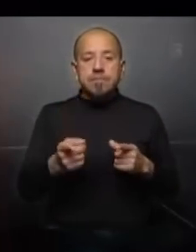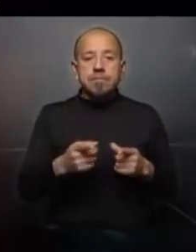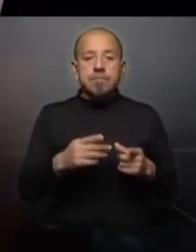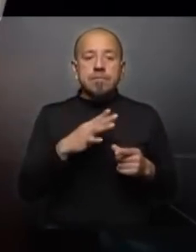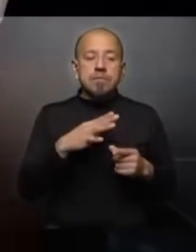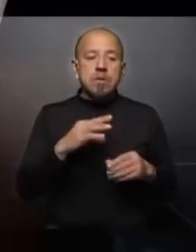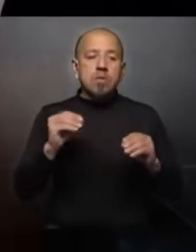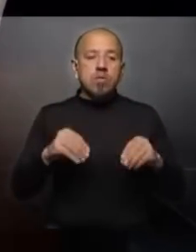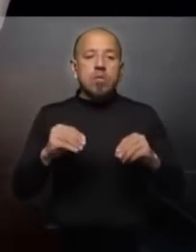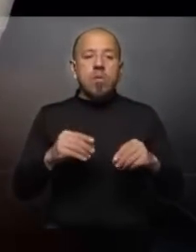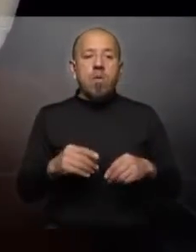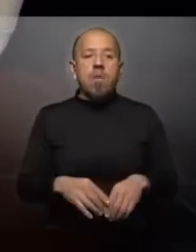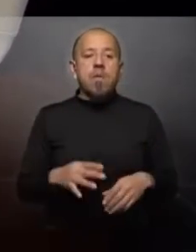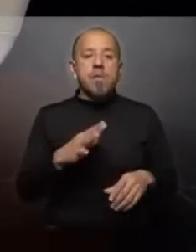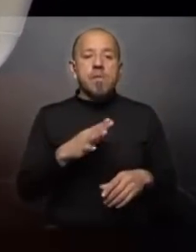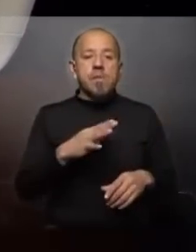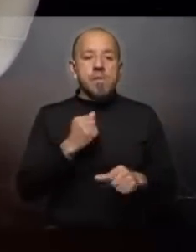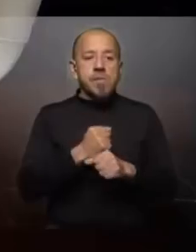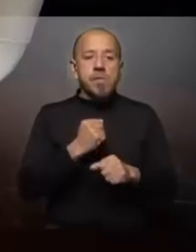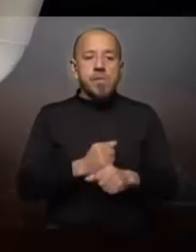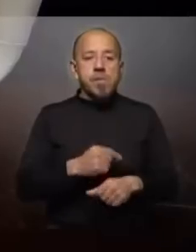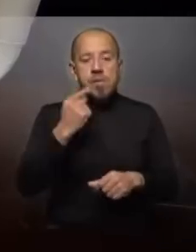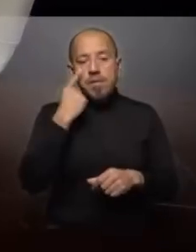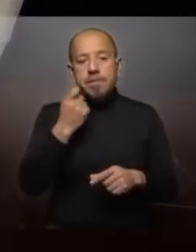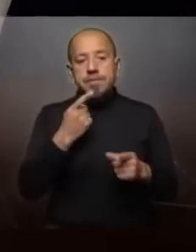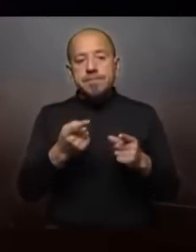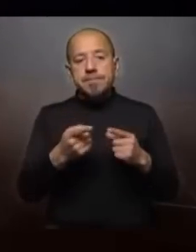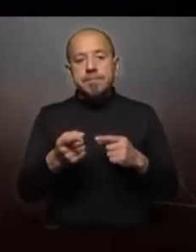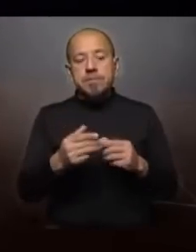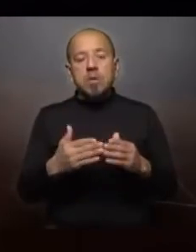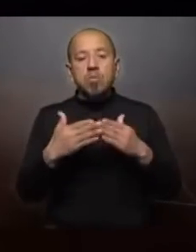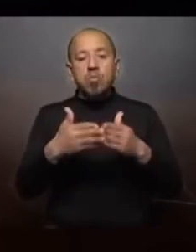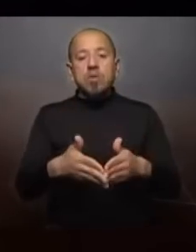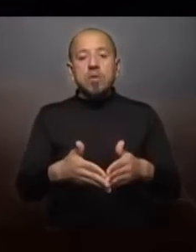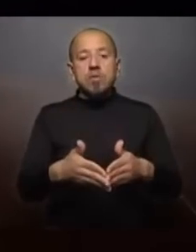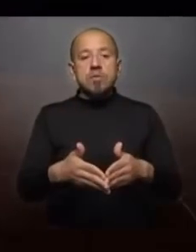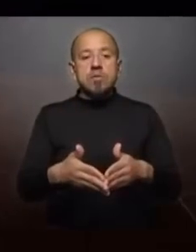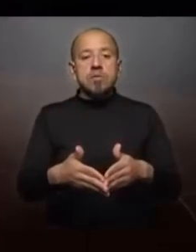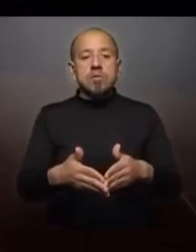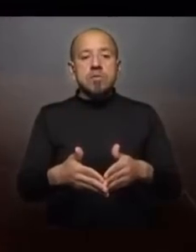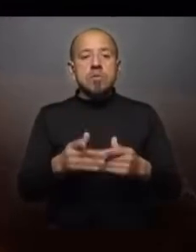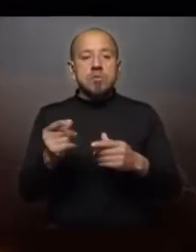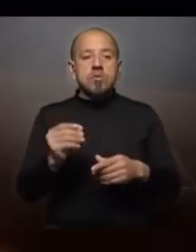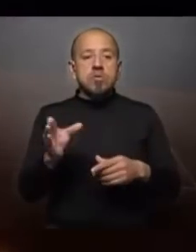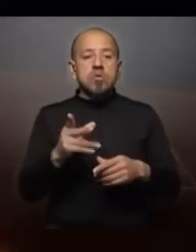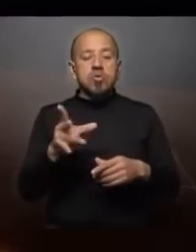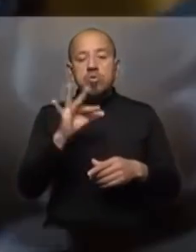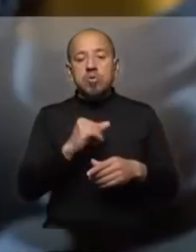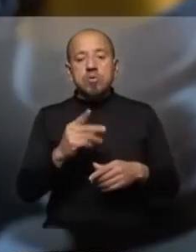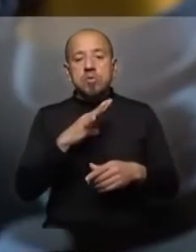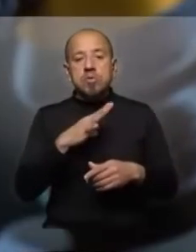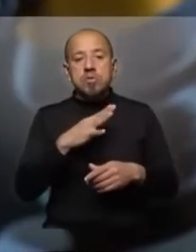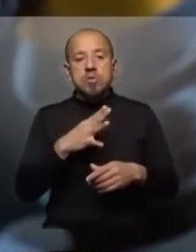cuales hay que trabajar para para para prevenir Pero tenemos un puerto perforado todos los días nos enteramos que